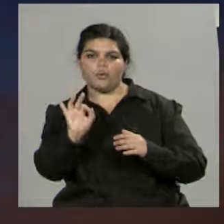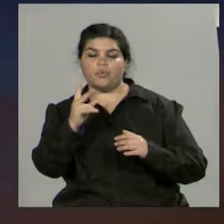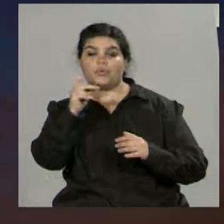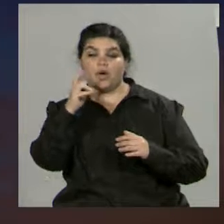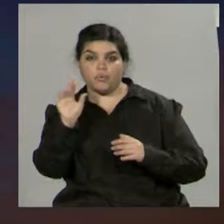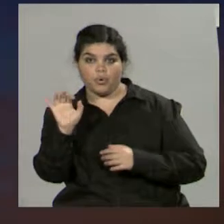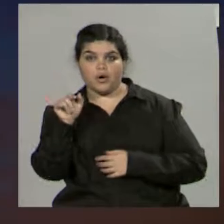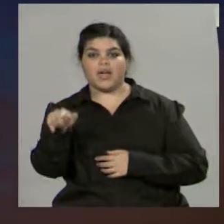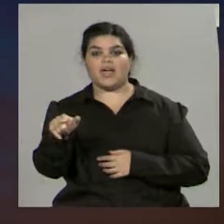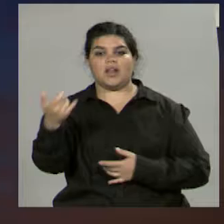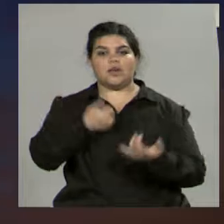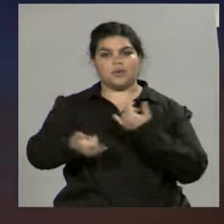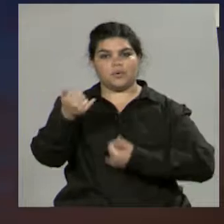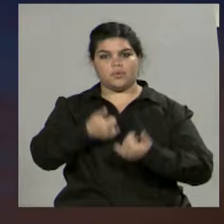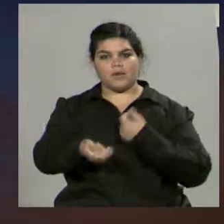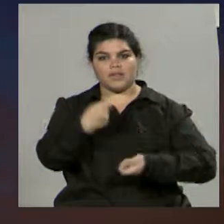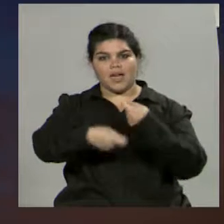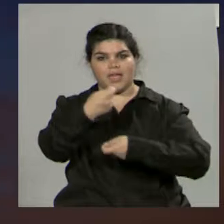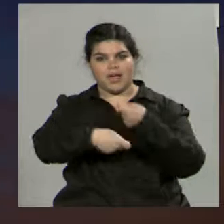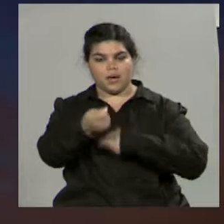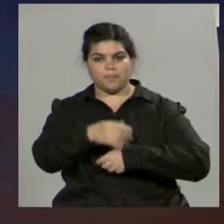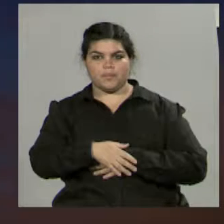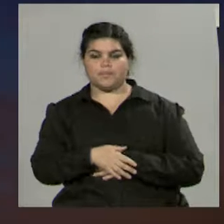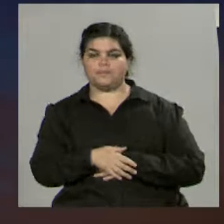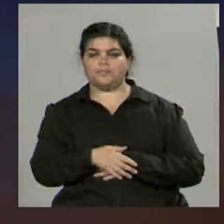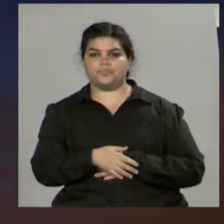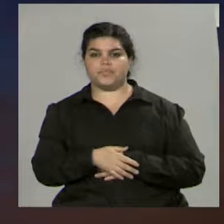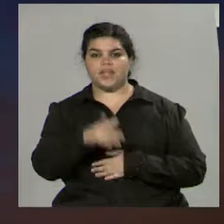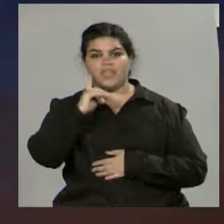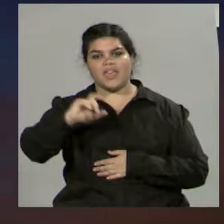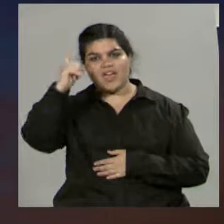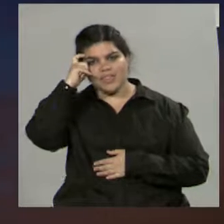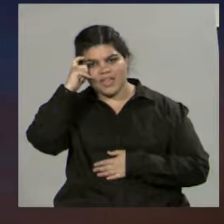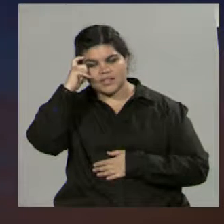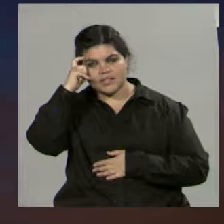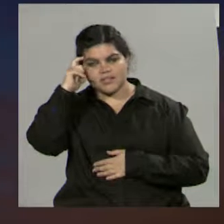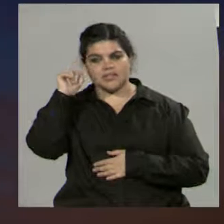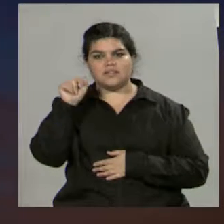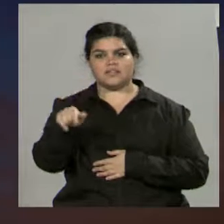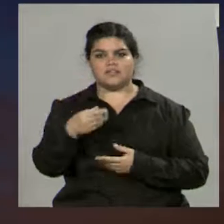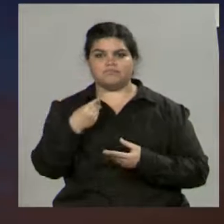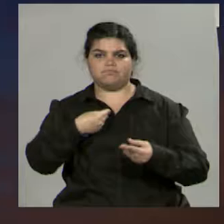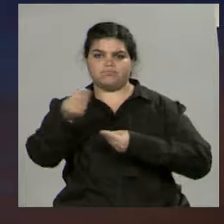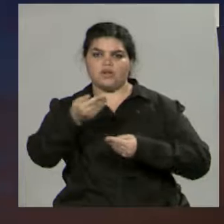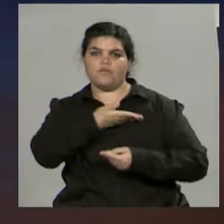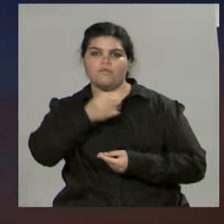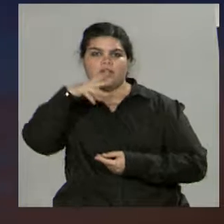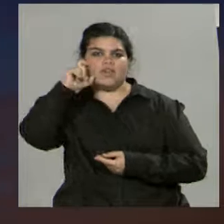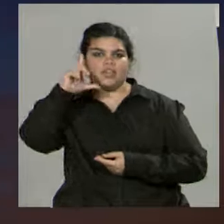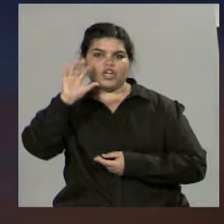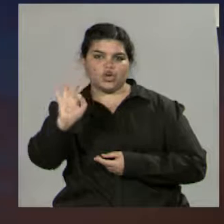de cambio de PR. En 10 días, la entidad presidida por Federico